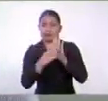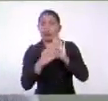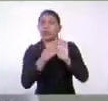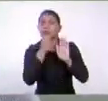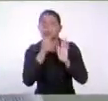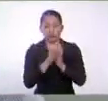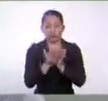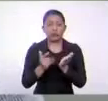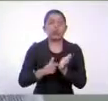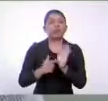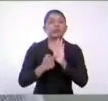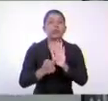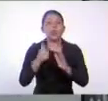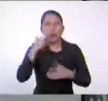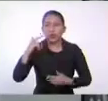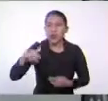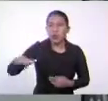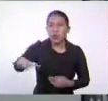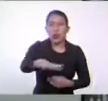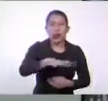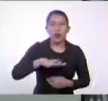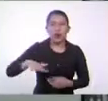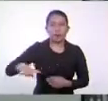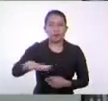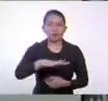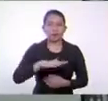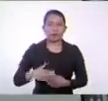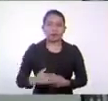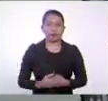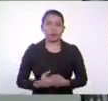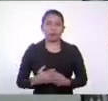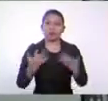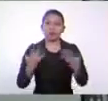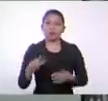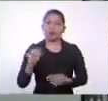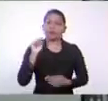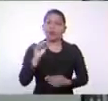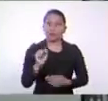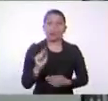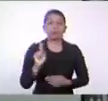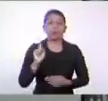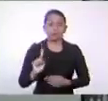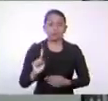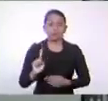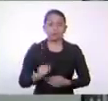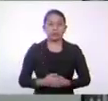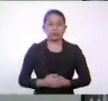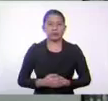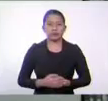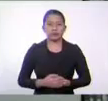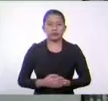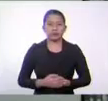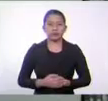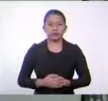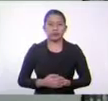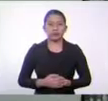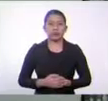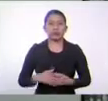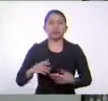que crea la atmósfera. Por eso tenemos en primer lugar al ambiente